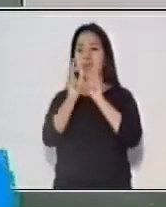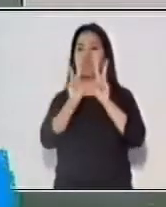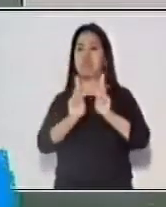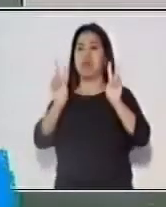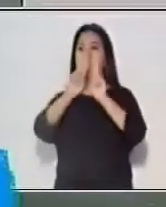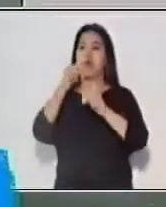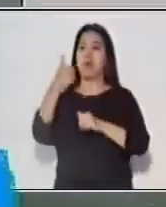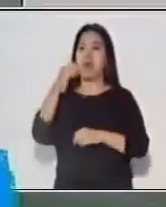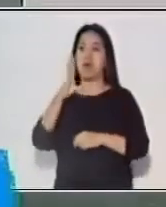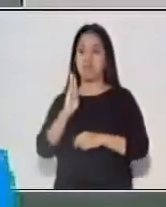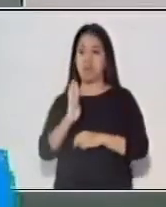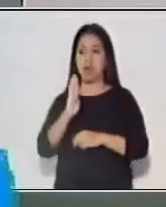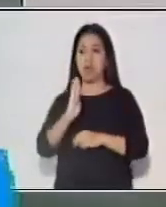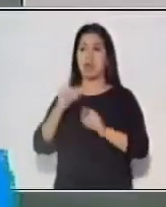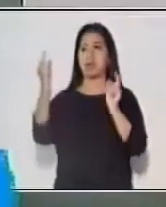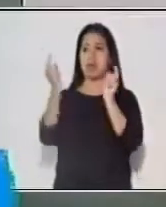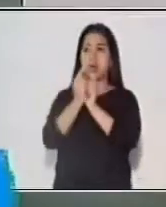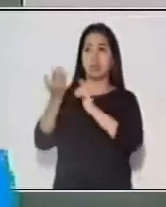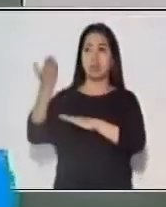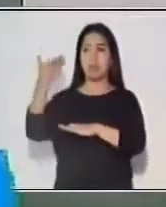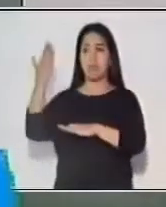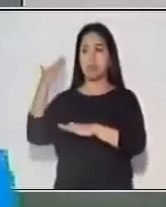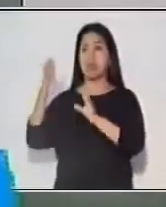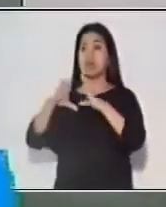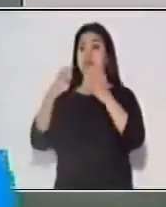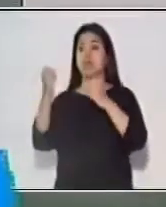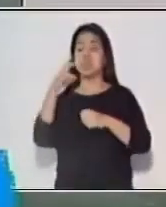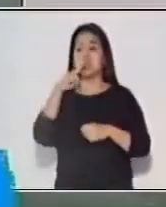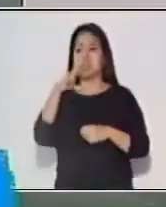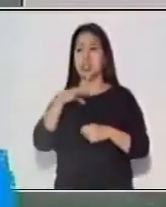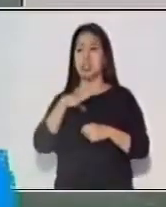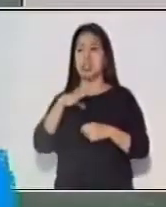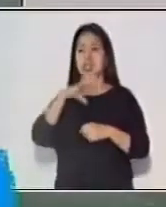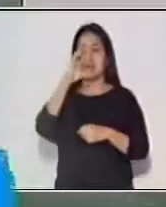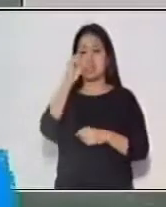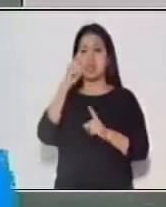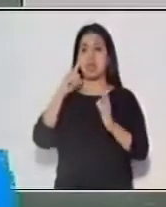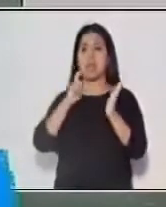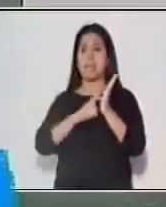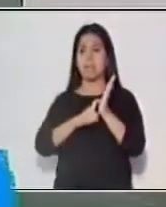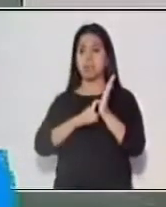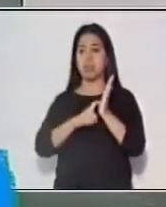que encontramos anteriormente. Y entonces vamos a tener aquí